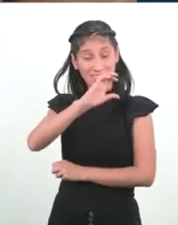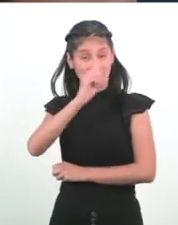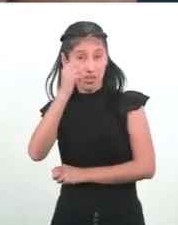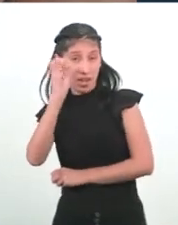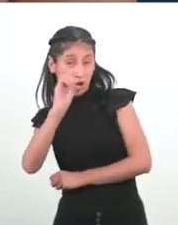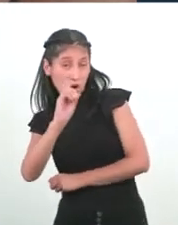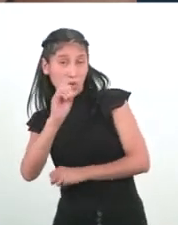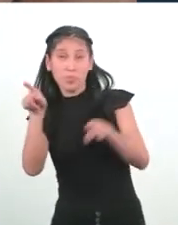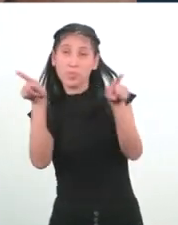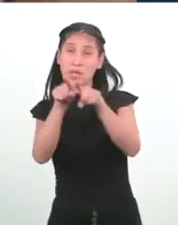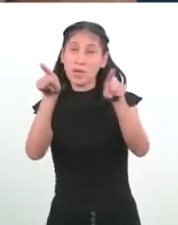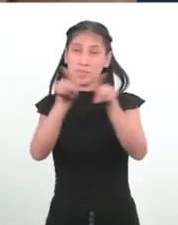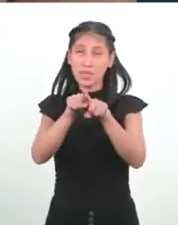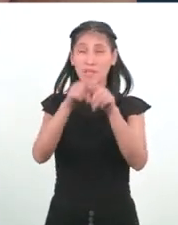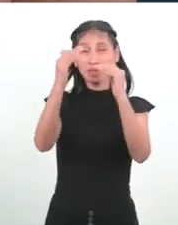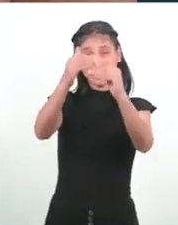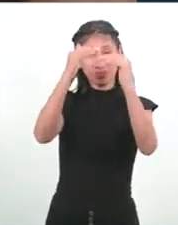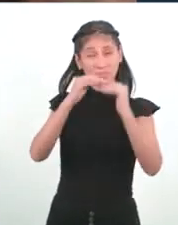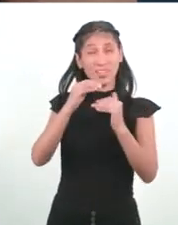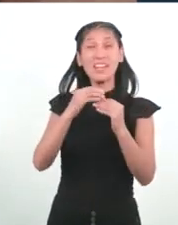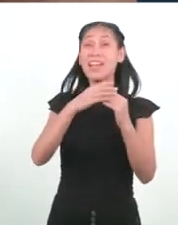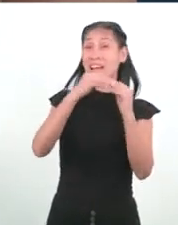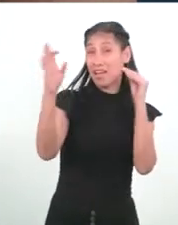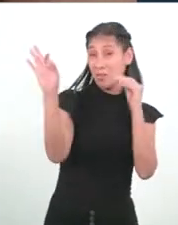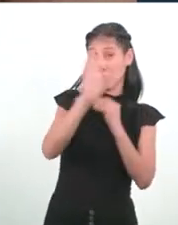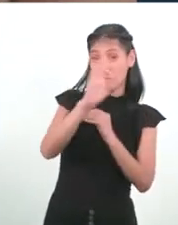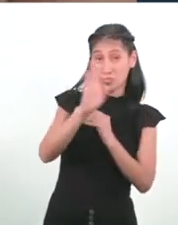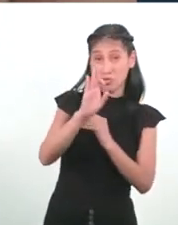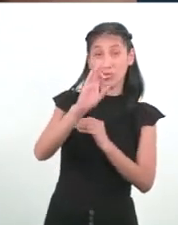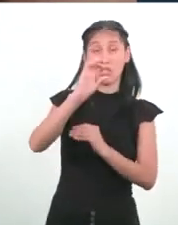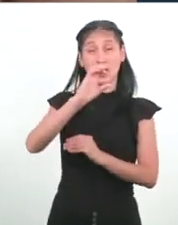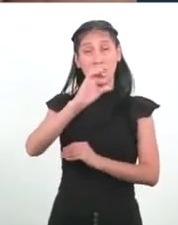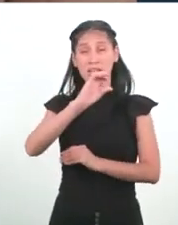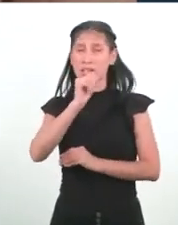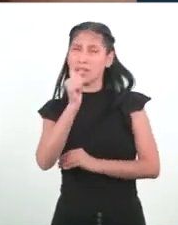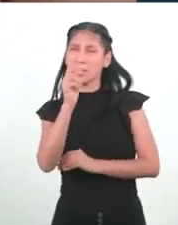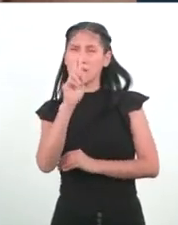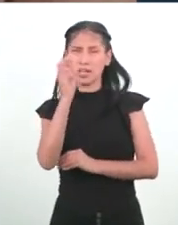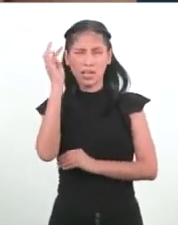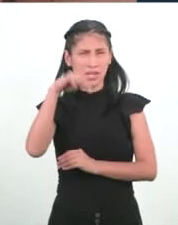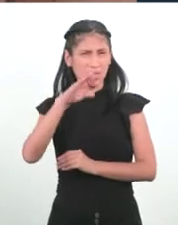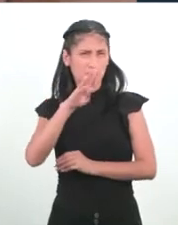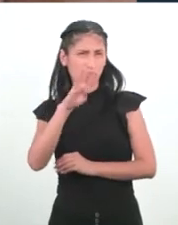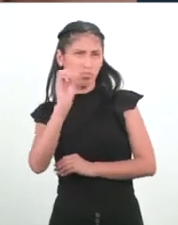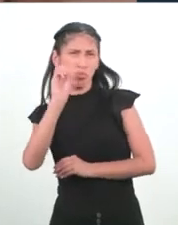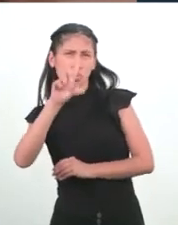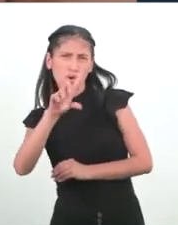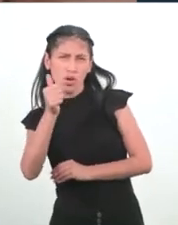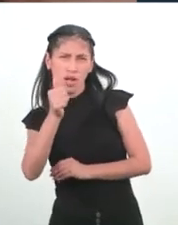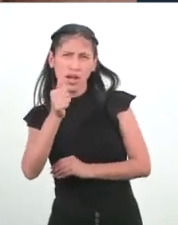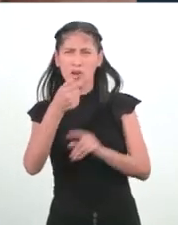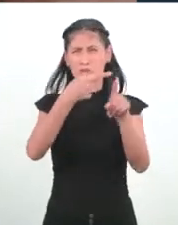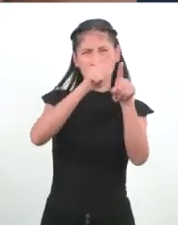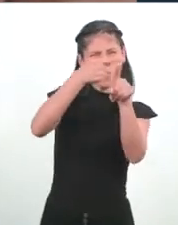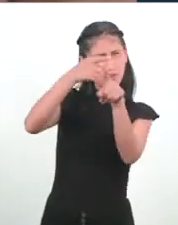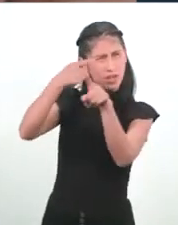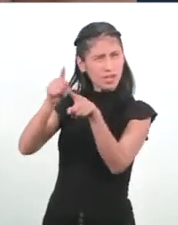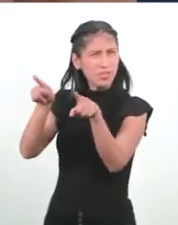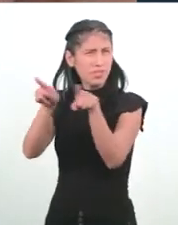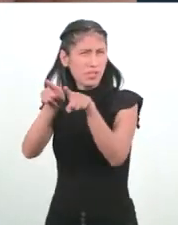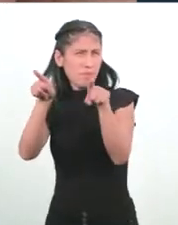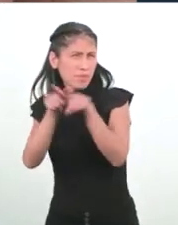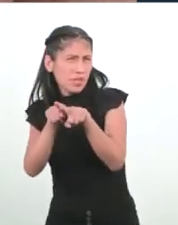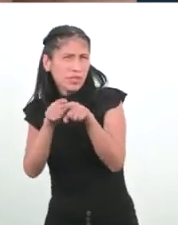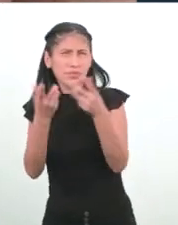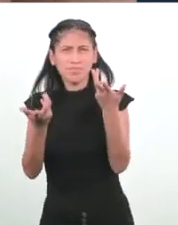Tenemos, por ejemplo, también la carambola que se puede hacer embutidos. La cocona que de igual manera se puede hacer frugos. Incluso